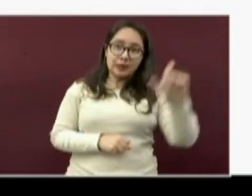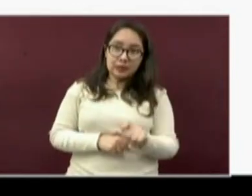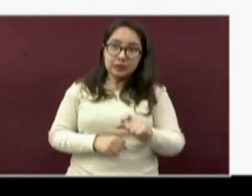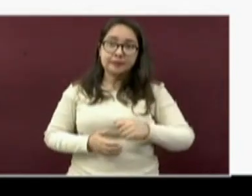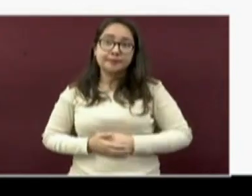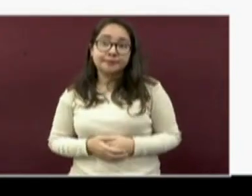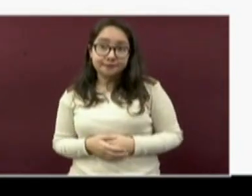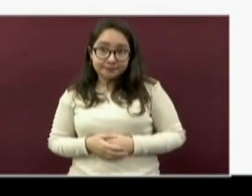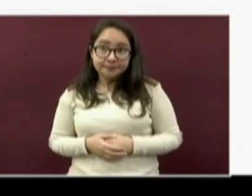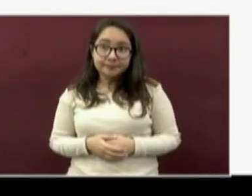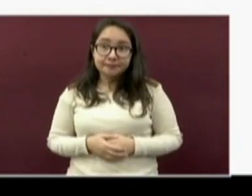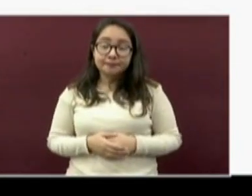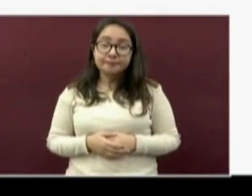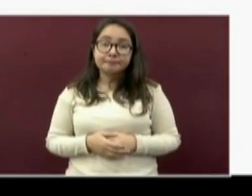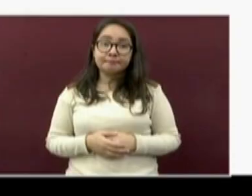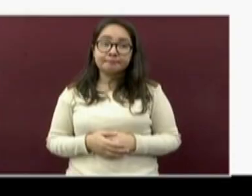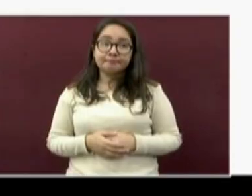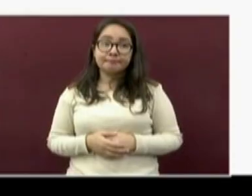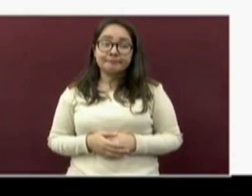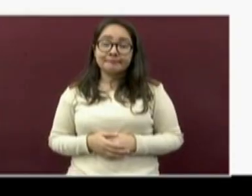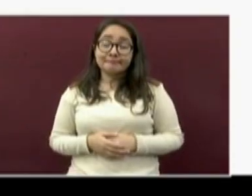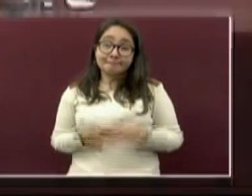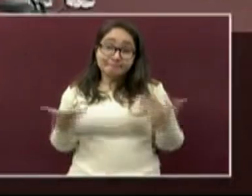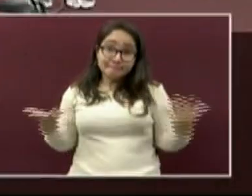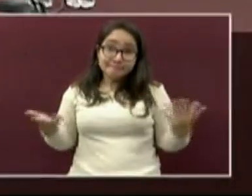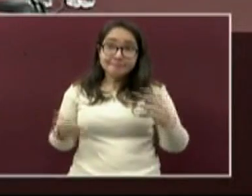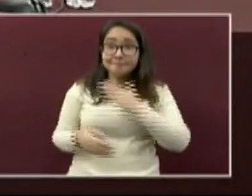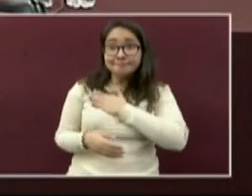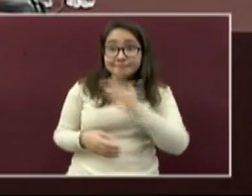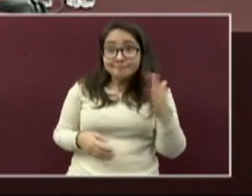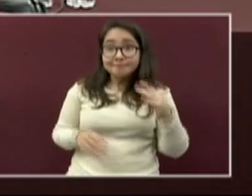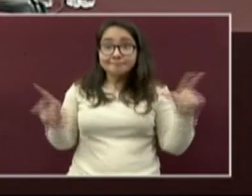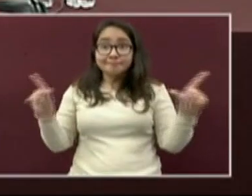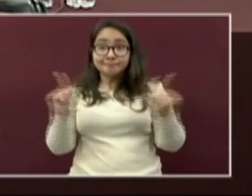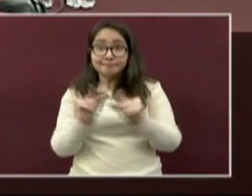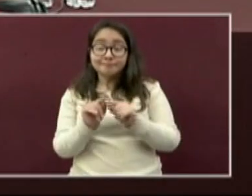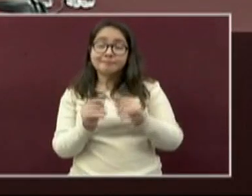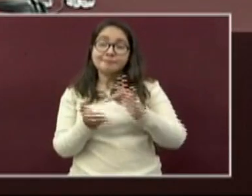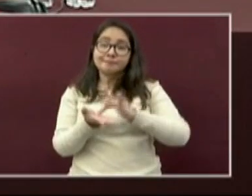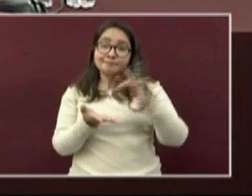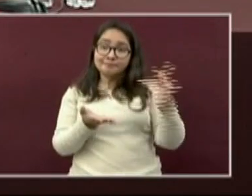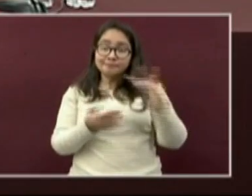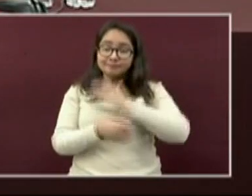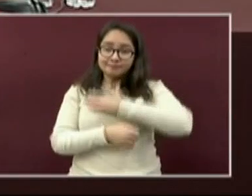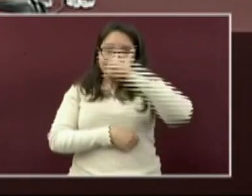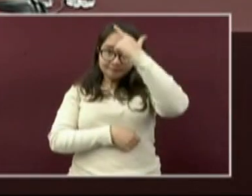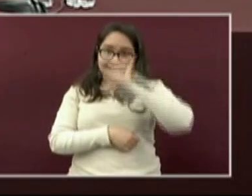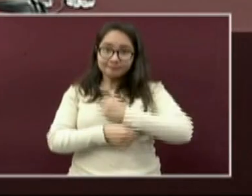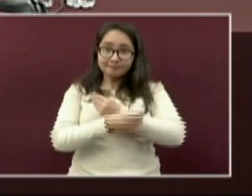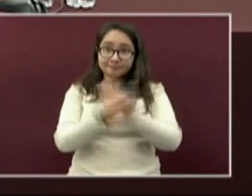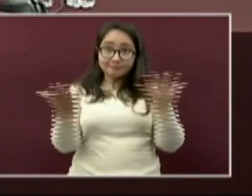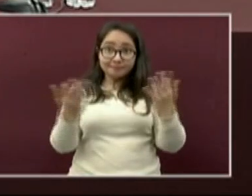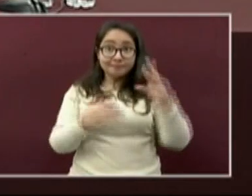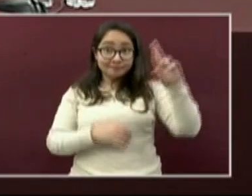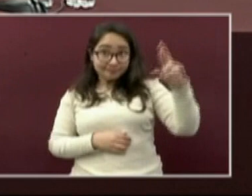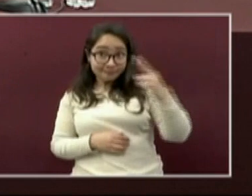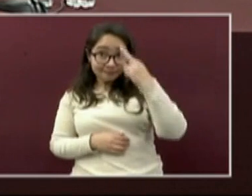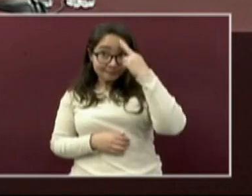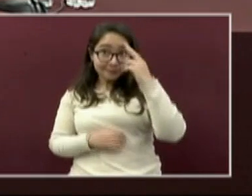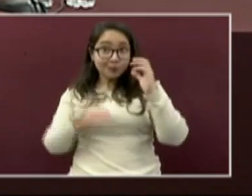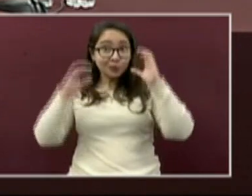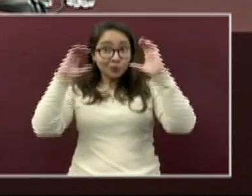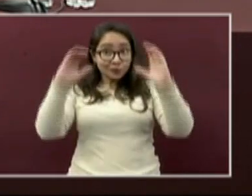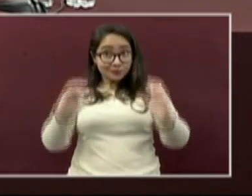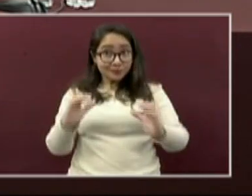gob.mx y bueno por hoy es todo que pasen ustedes muy buenas noches ahí les repito no